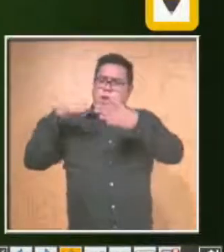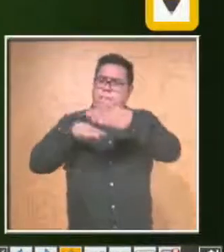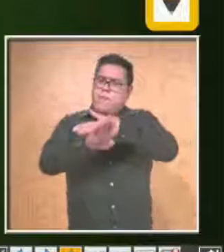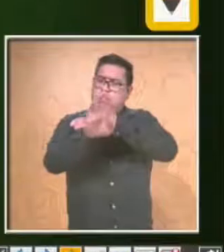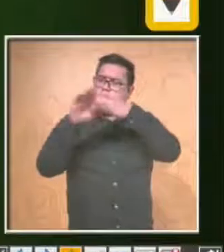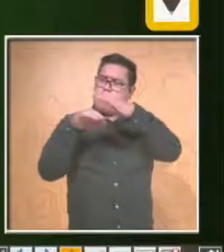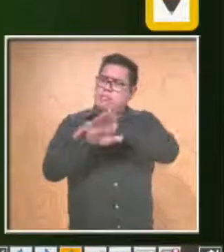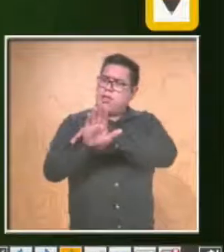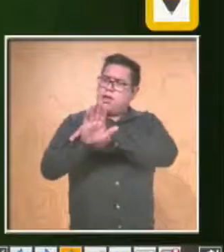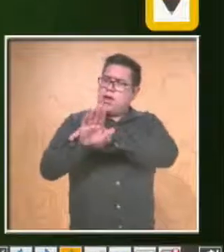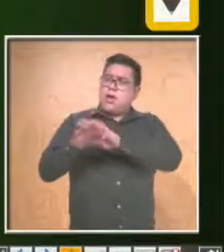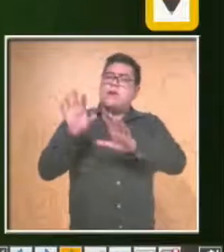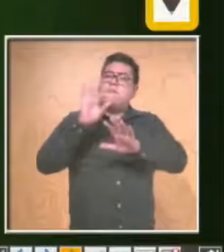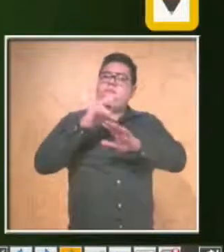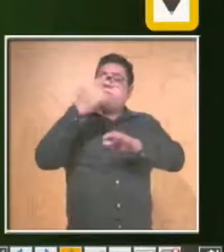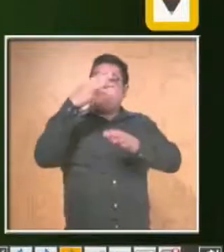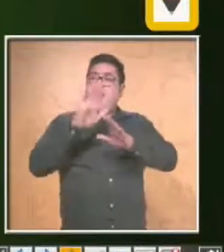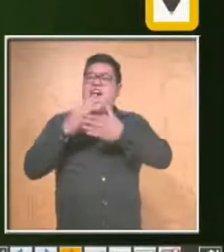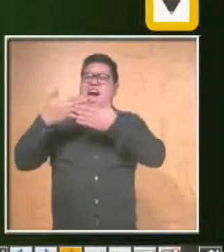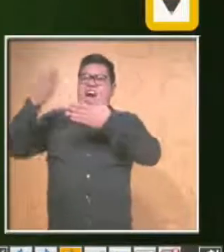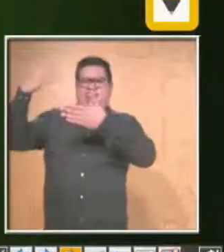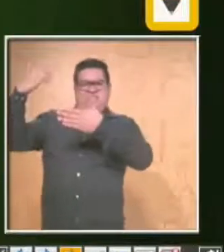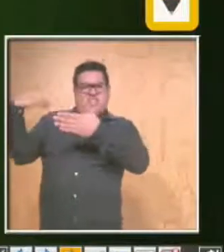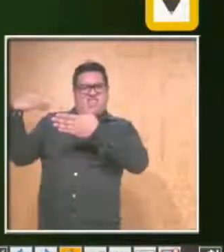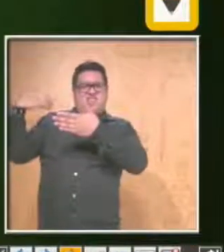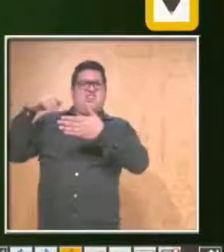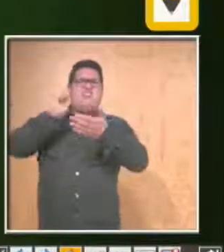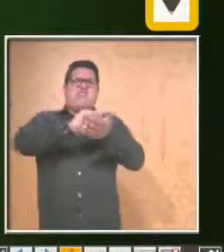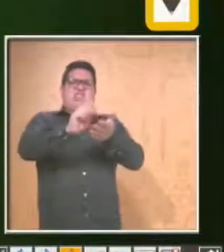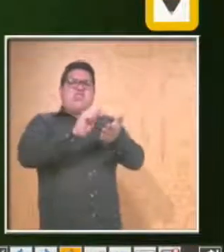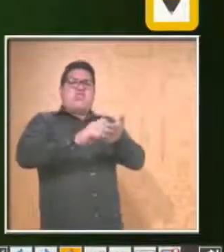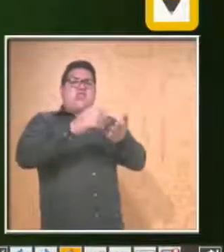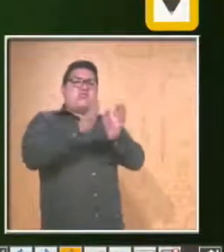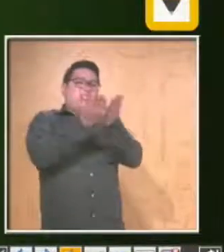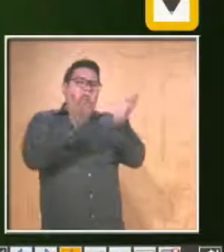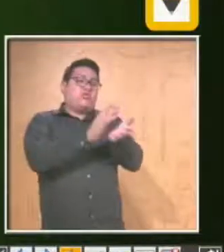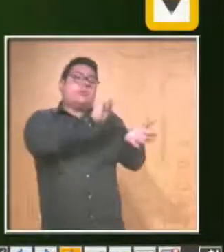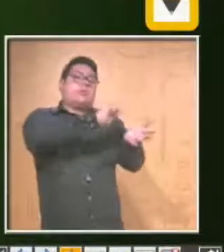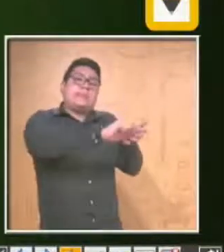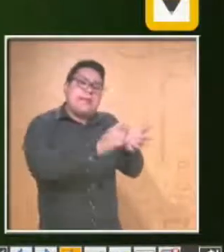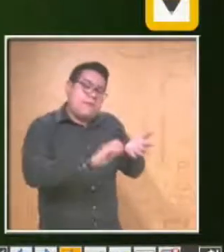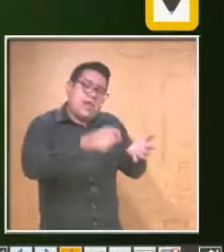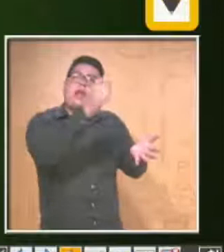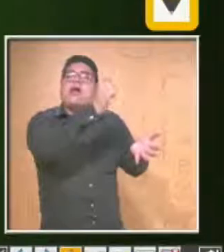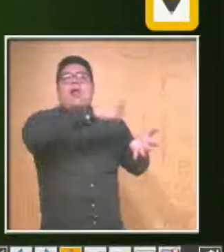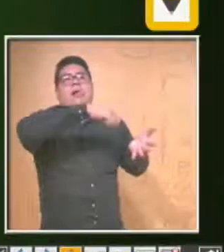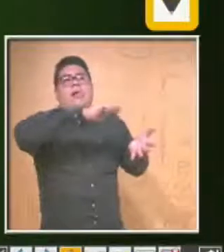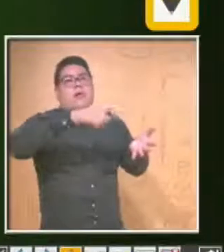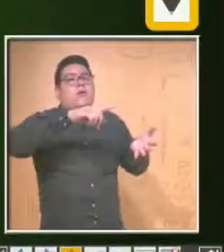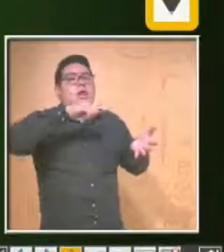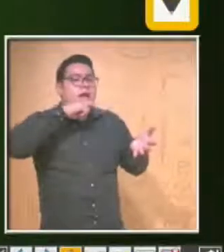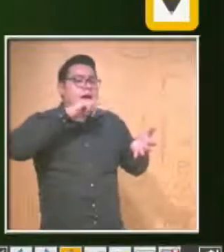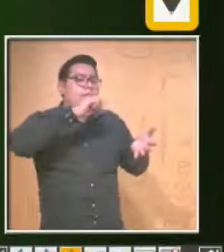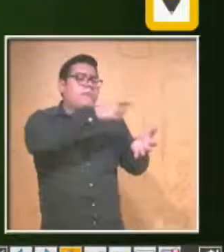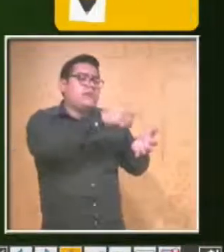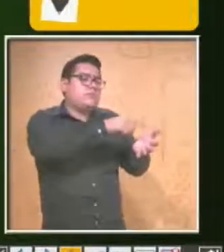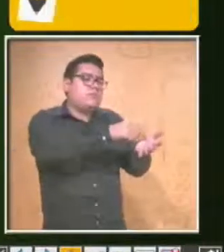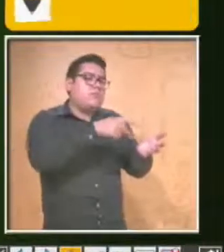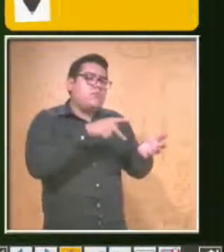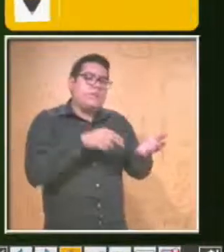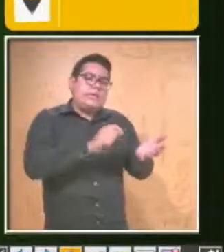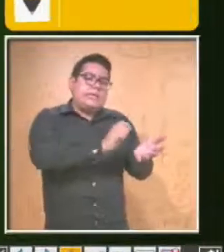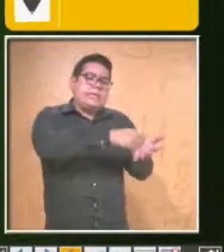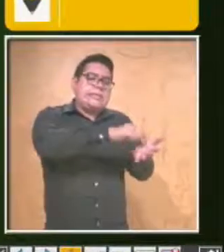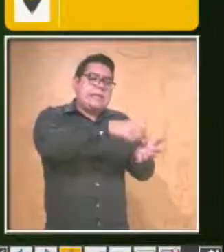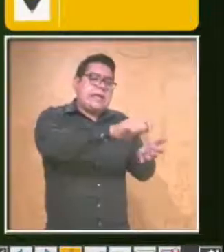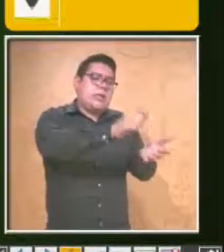los libros y la difusión del conocimiento. Con esto cambia la forma de pensar de las personas, empieza a haber